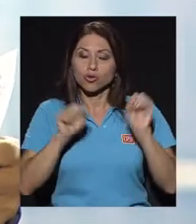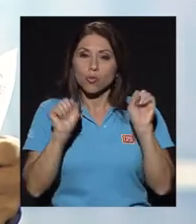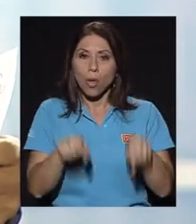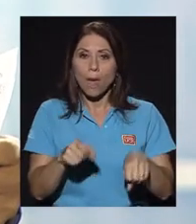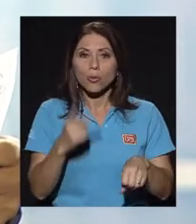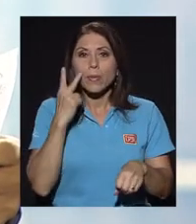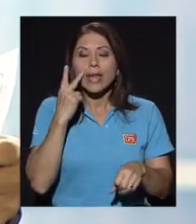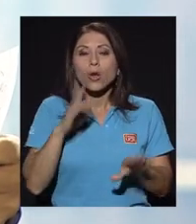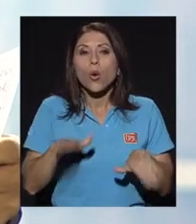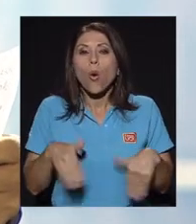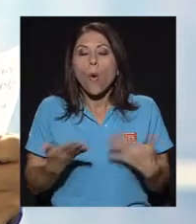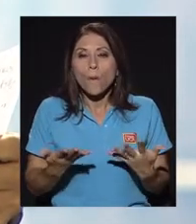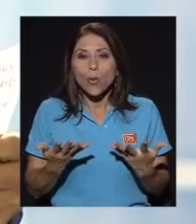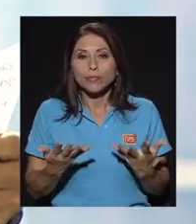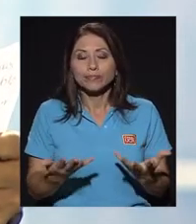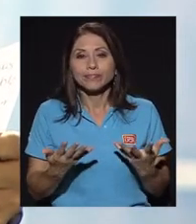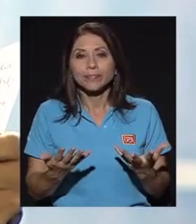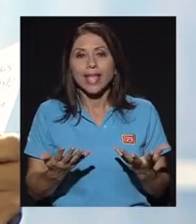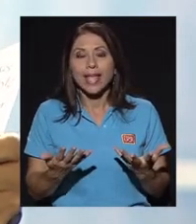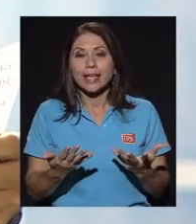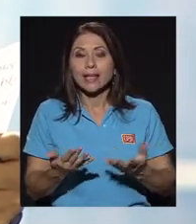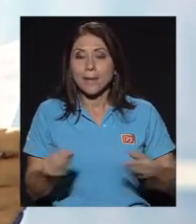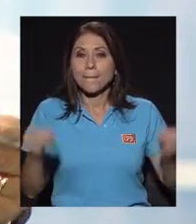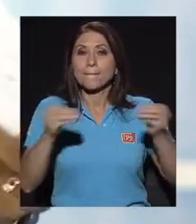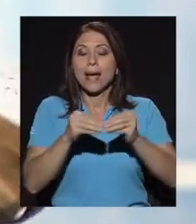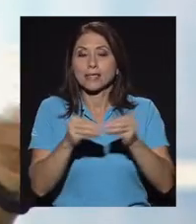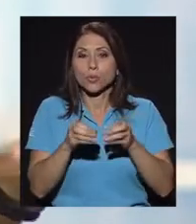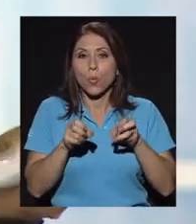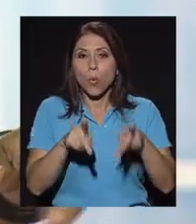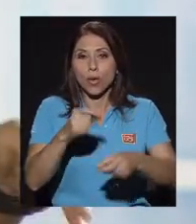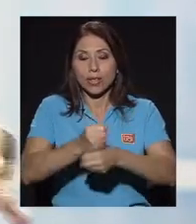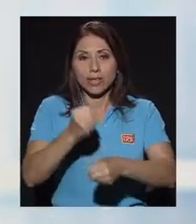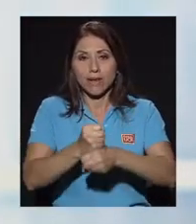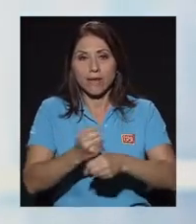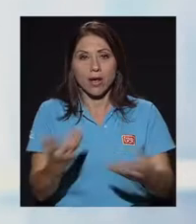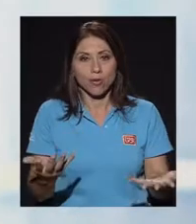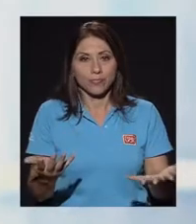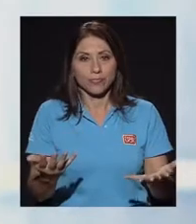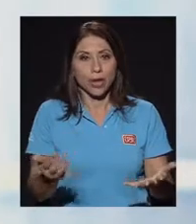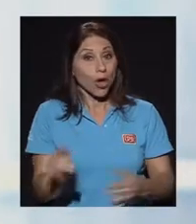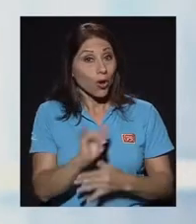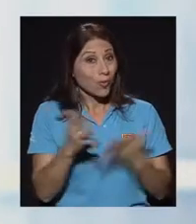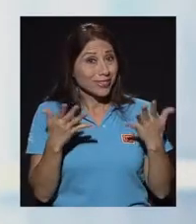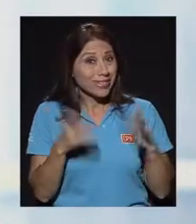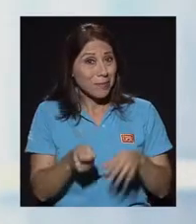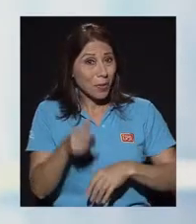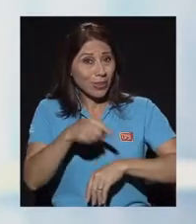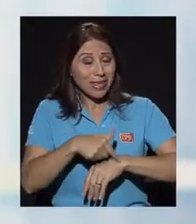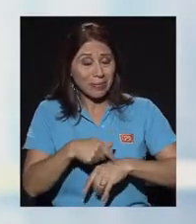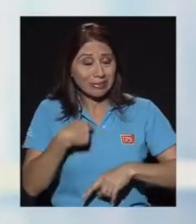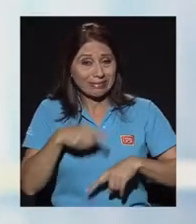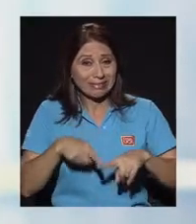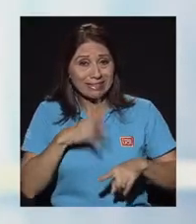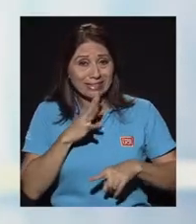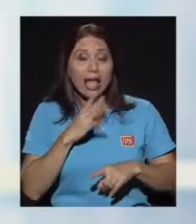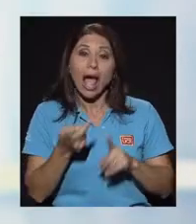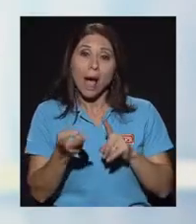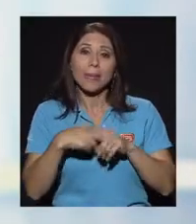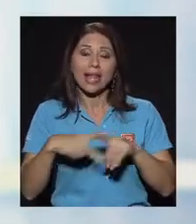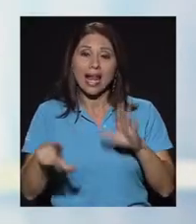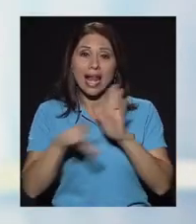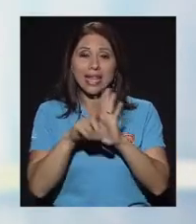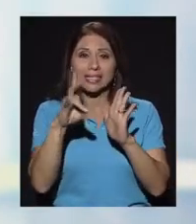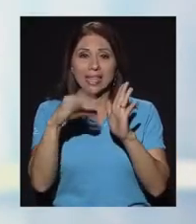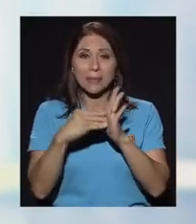ver cómo se incrementa el trabajo. Eso es que, como hay poco tiempo, ya no me queda, aplicar la